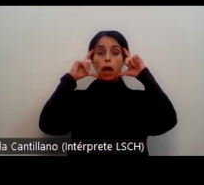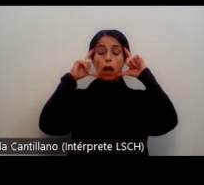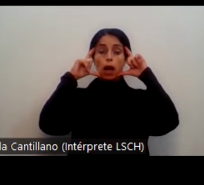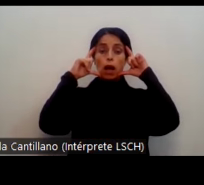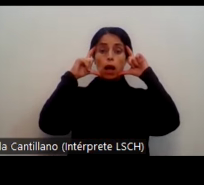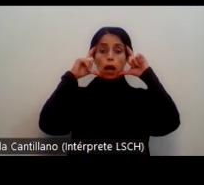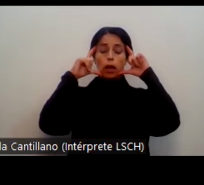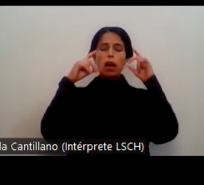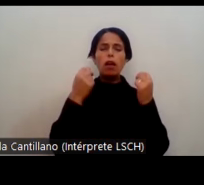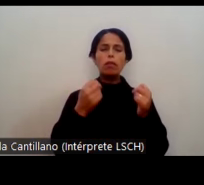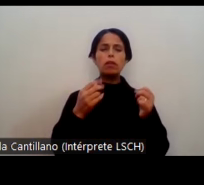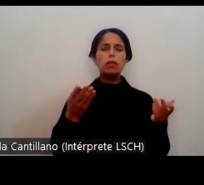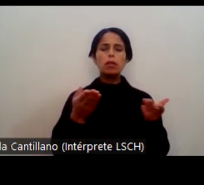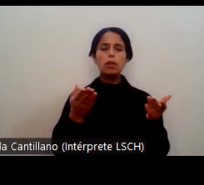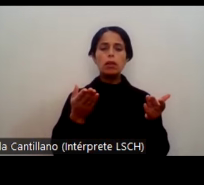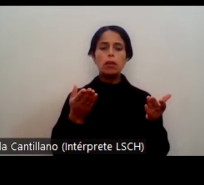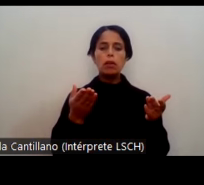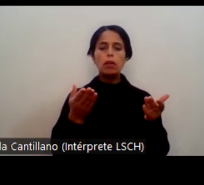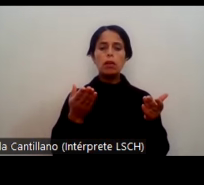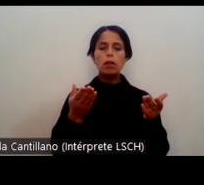concebir la cara, o sea,